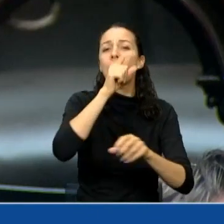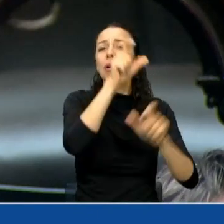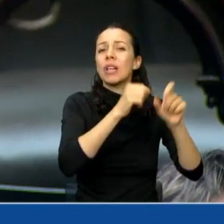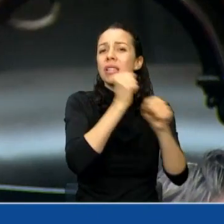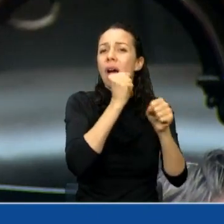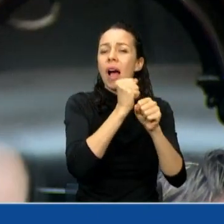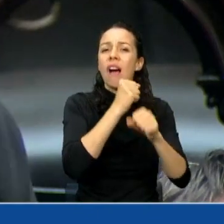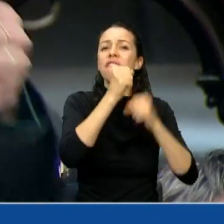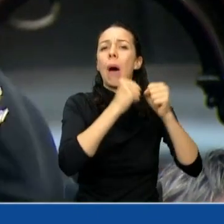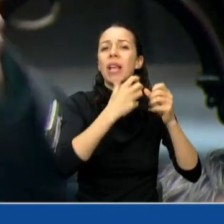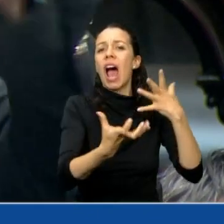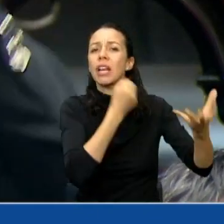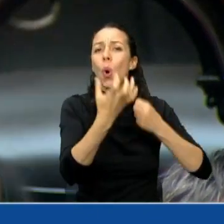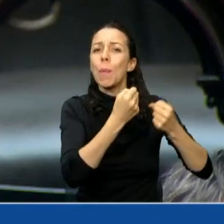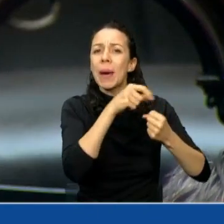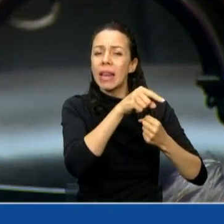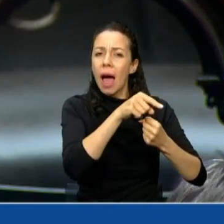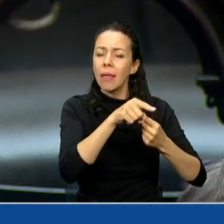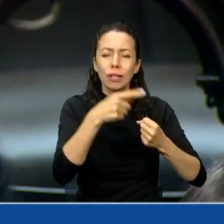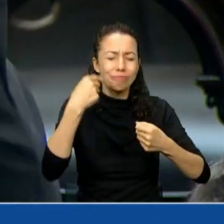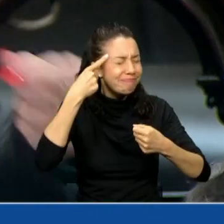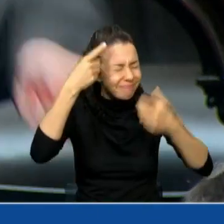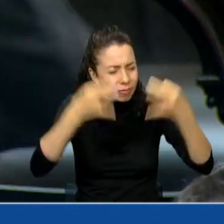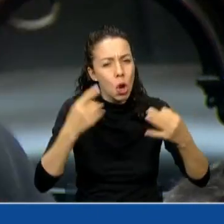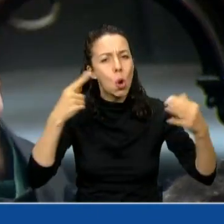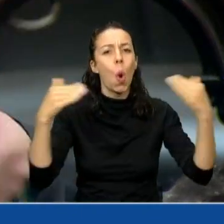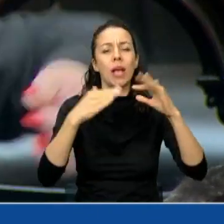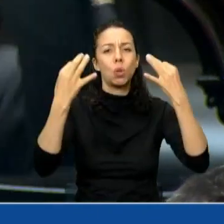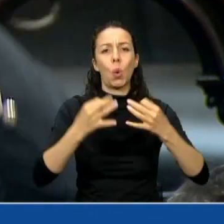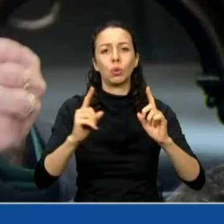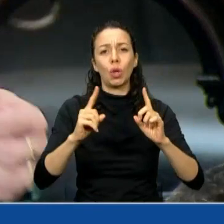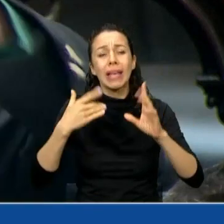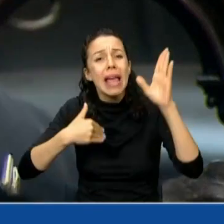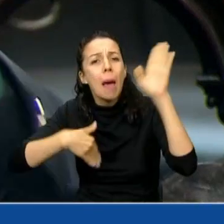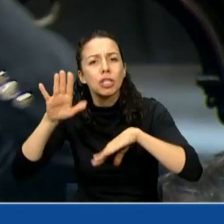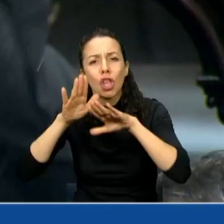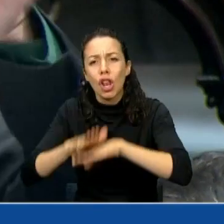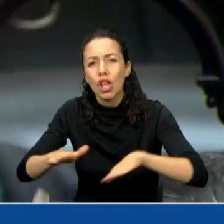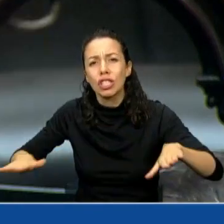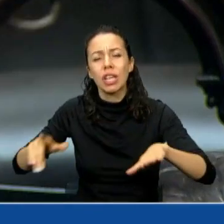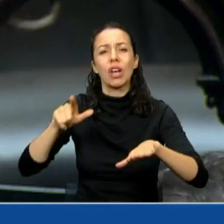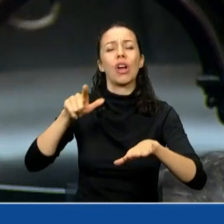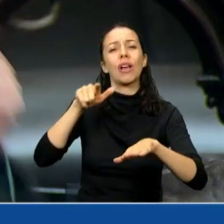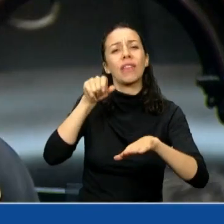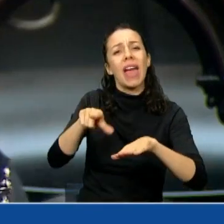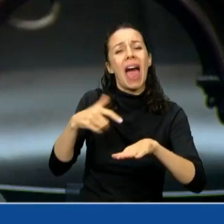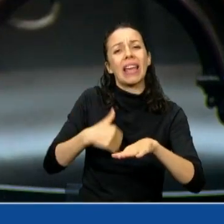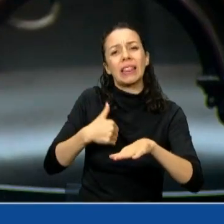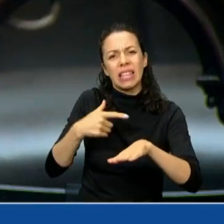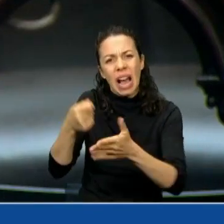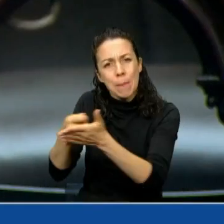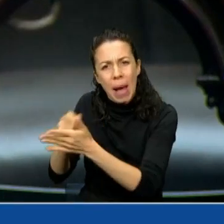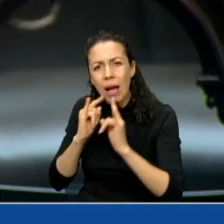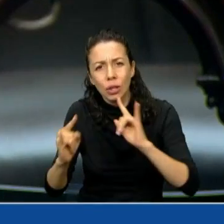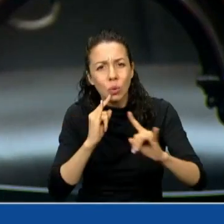fábricas recuperadas. Y es especialmente injusto que lo paguen la mayoría de los chicos y las chicas de la Argentina que no pueden hacer